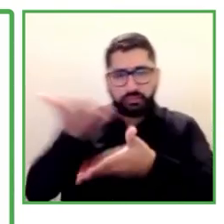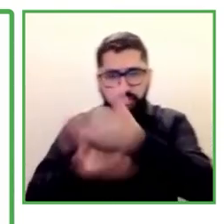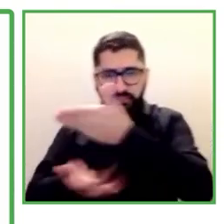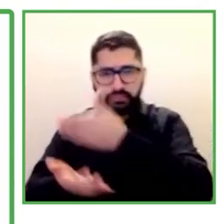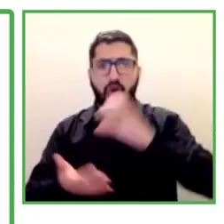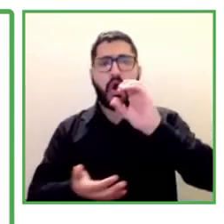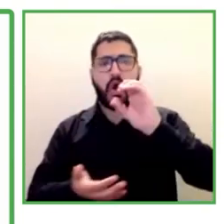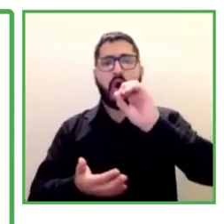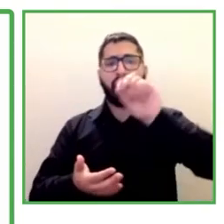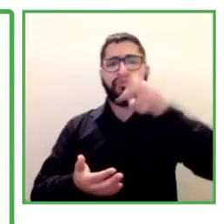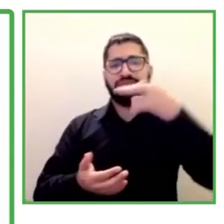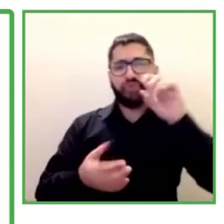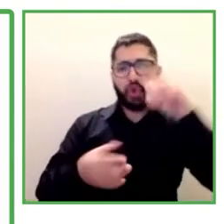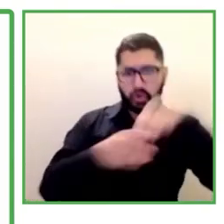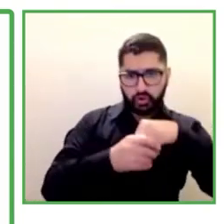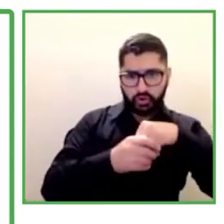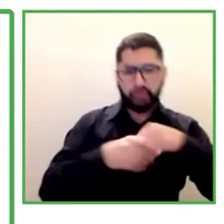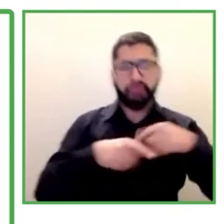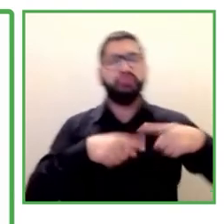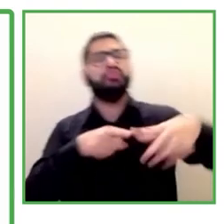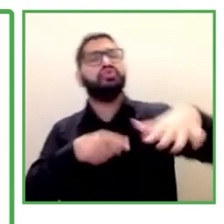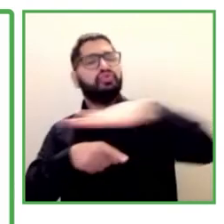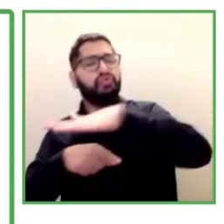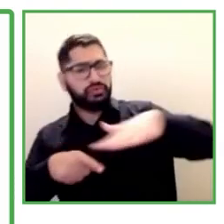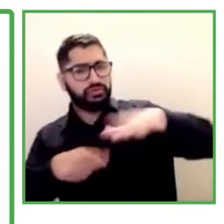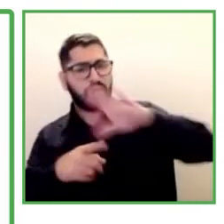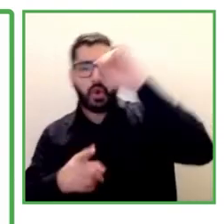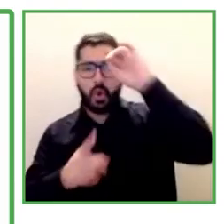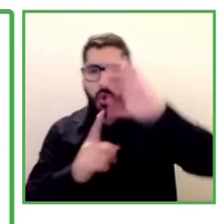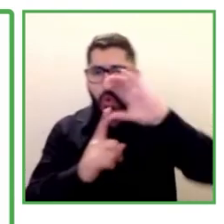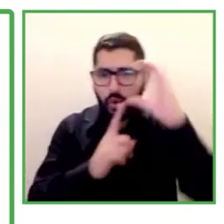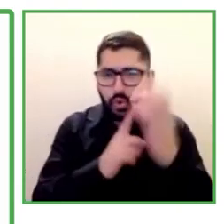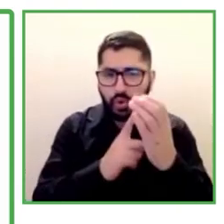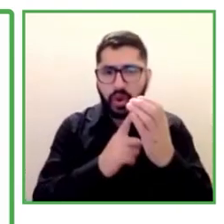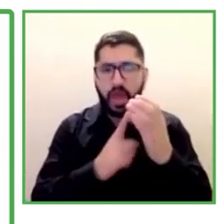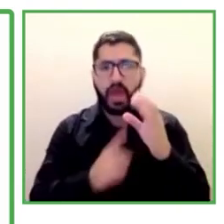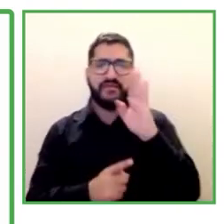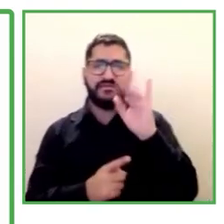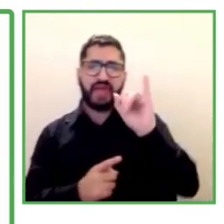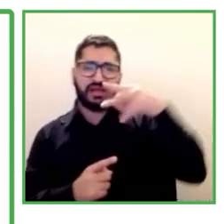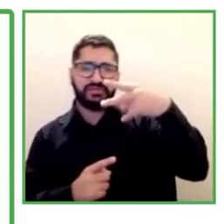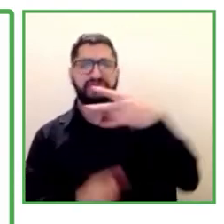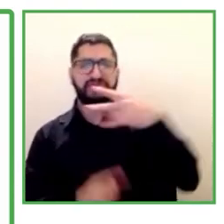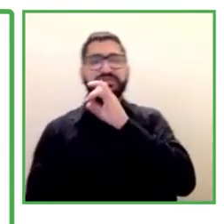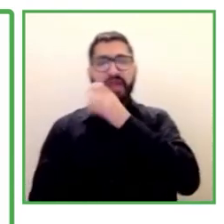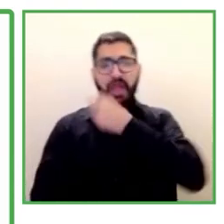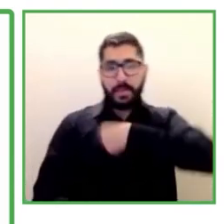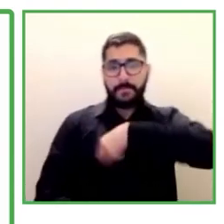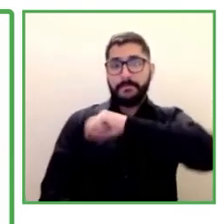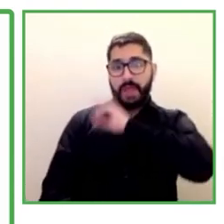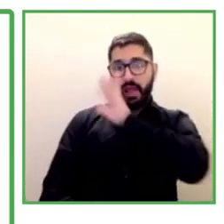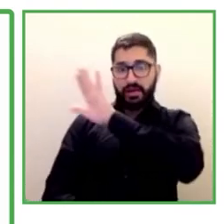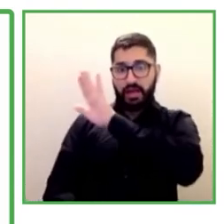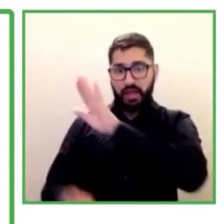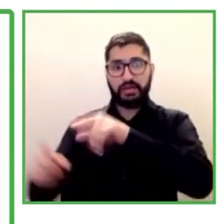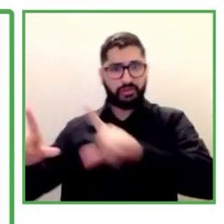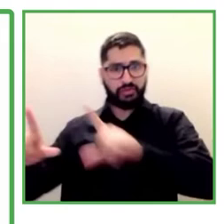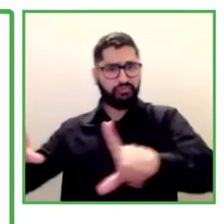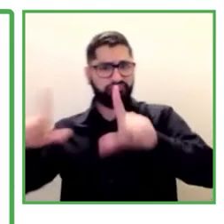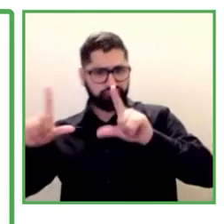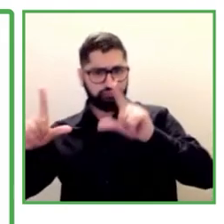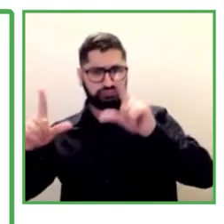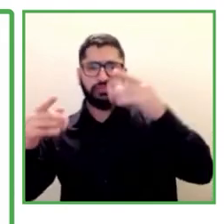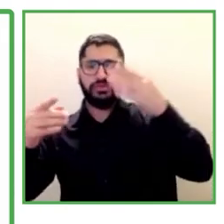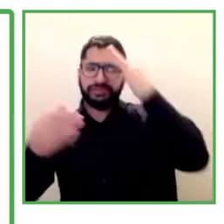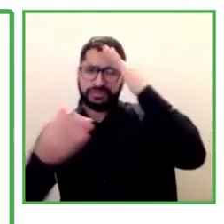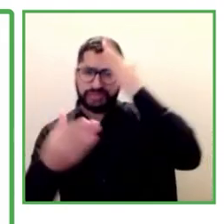de España. Francesc es licenciado en Psicología por la Universidad de Barcelona y máster en Economía y